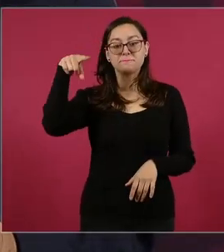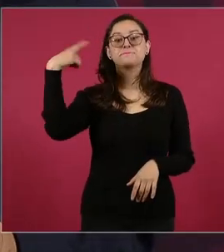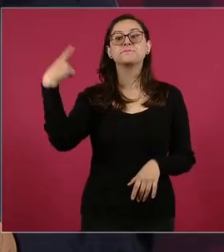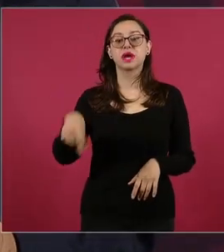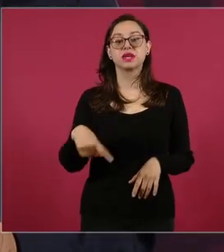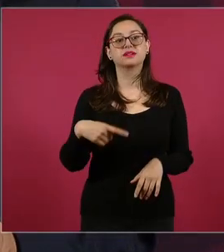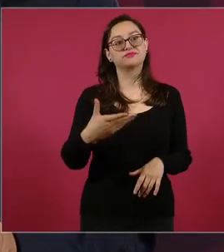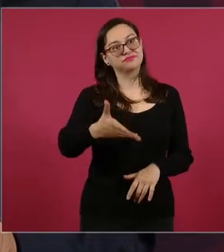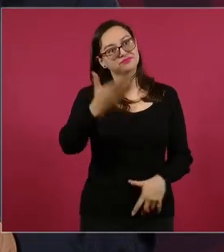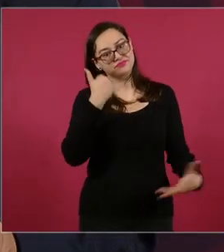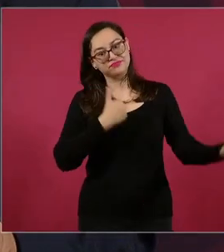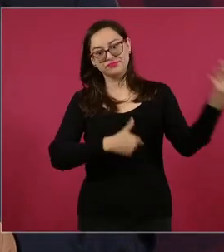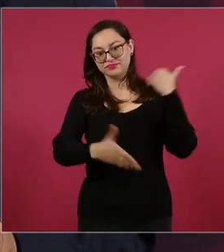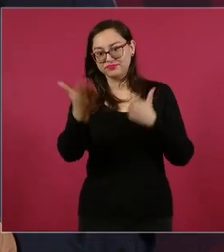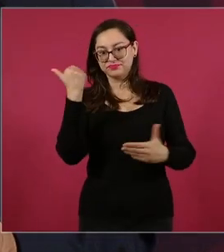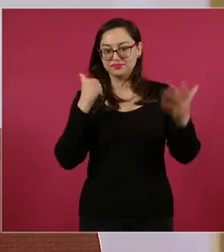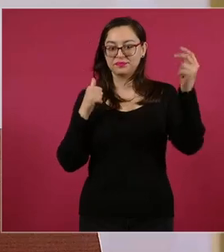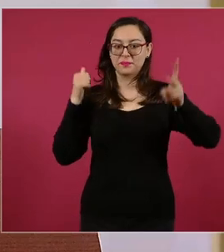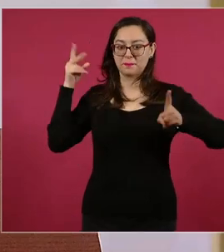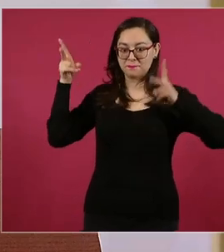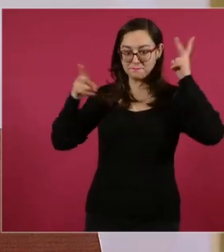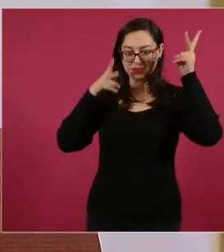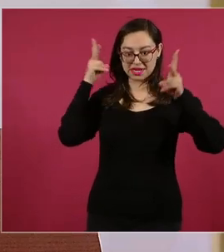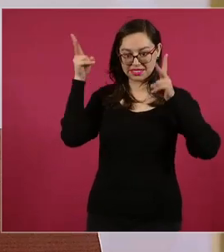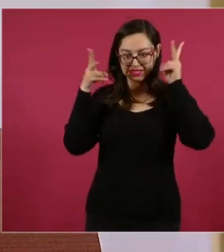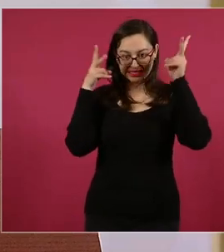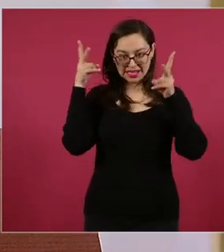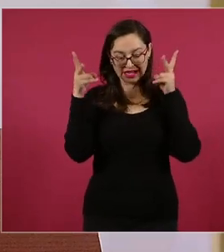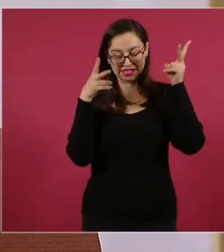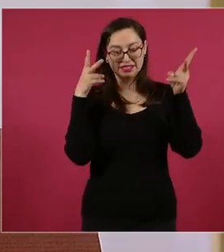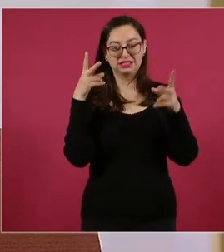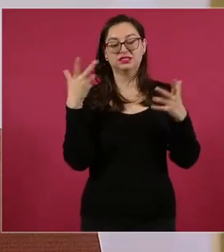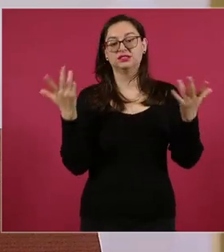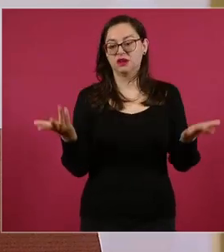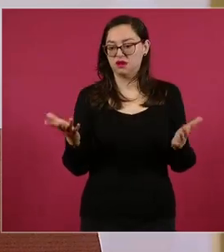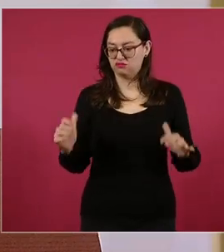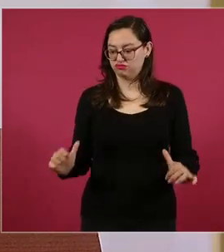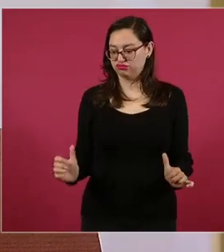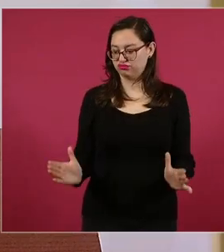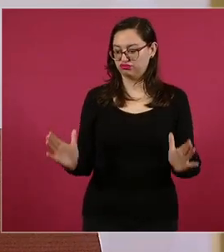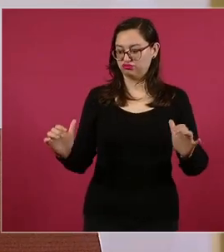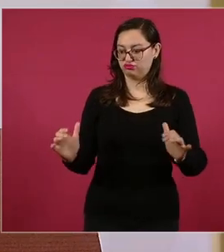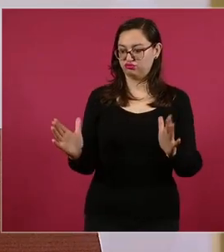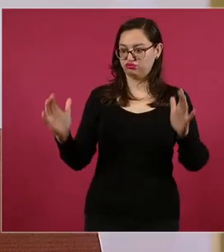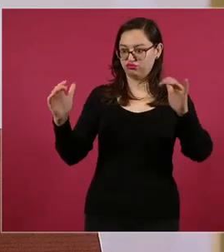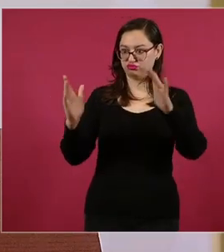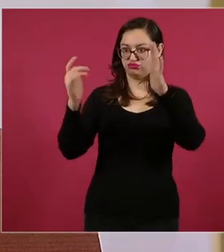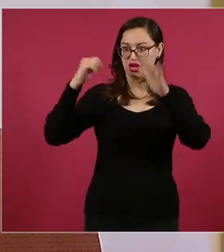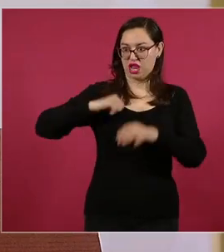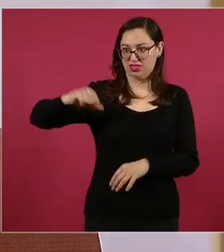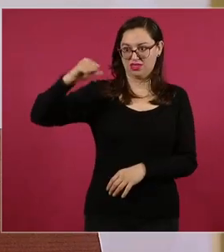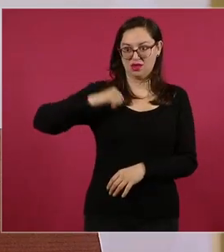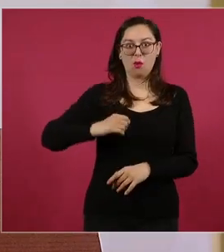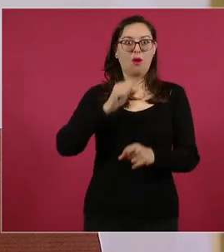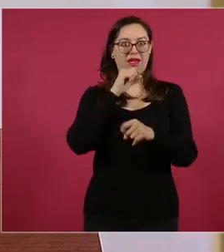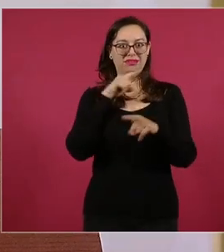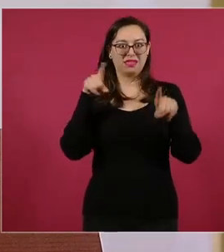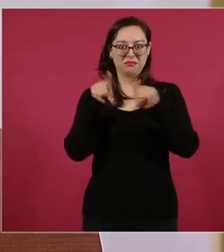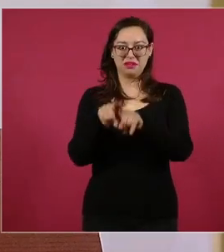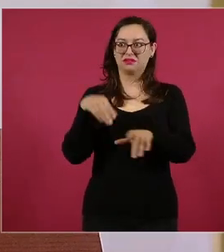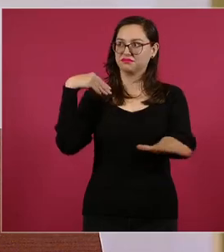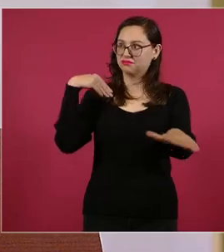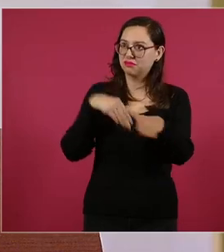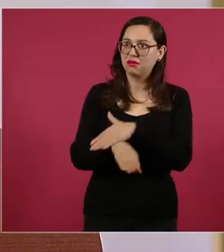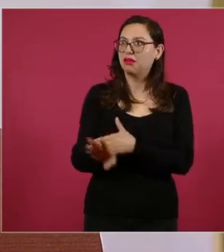se visiten las zonas arqueológicas de la gran